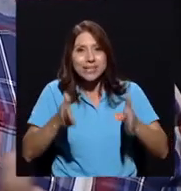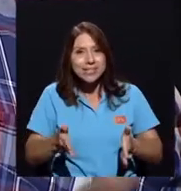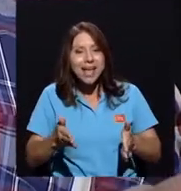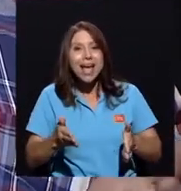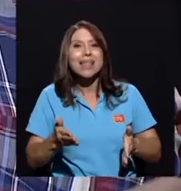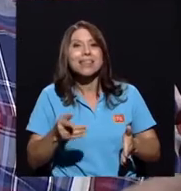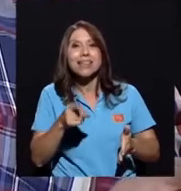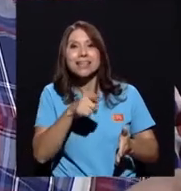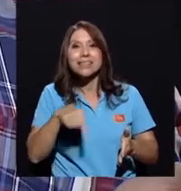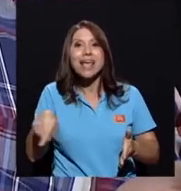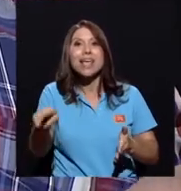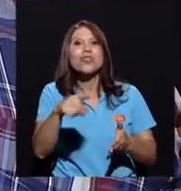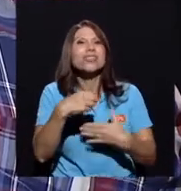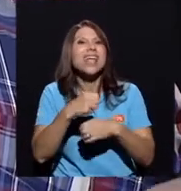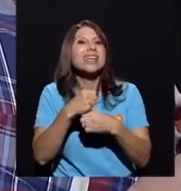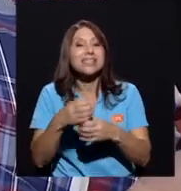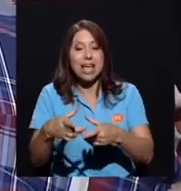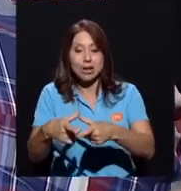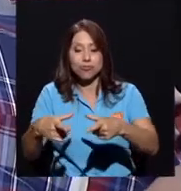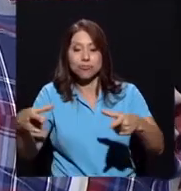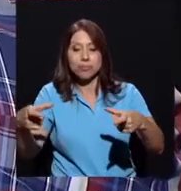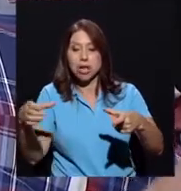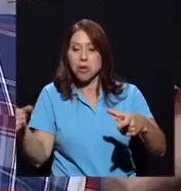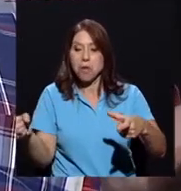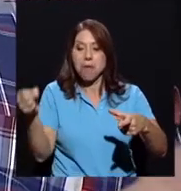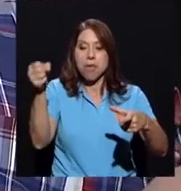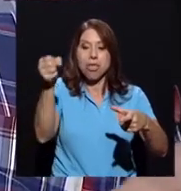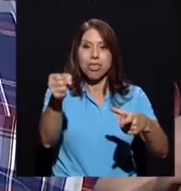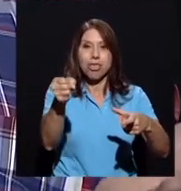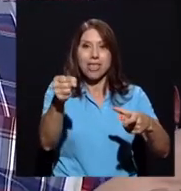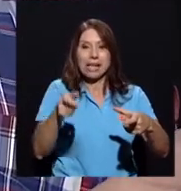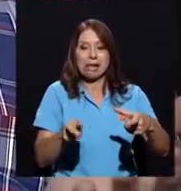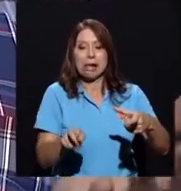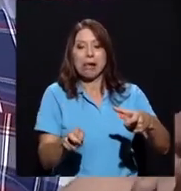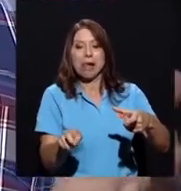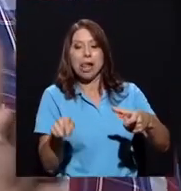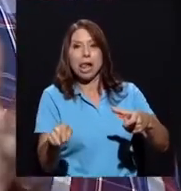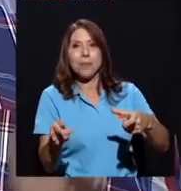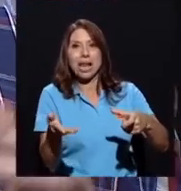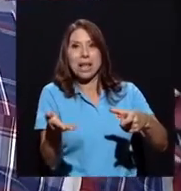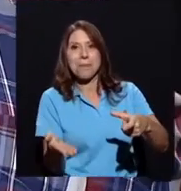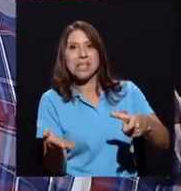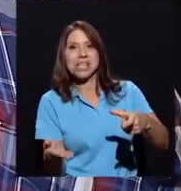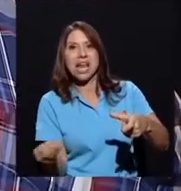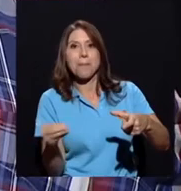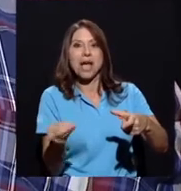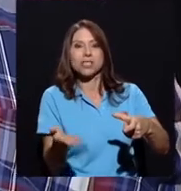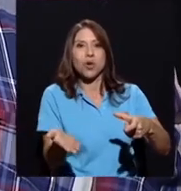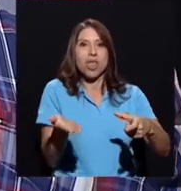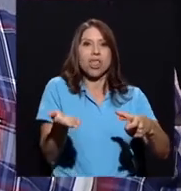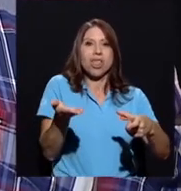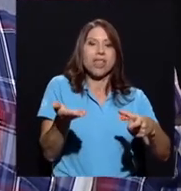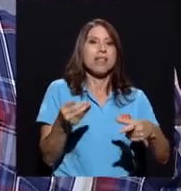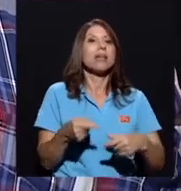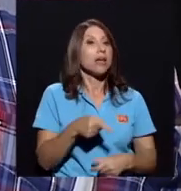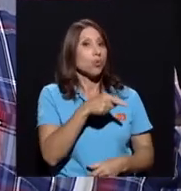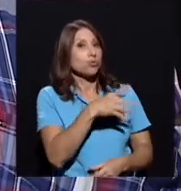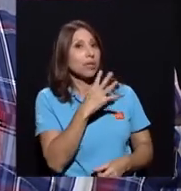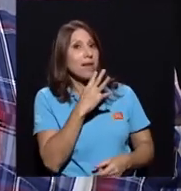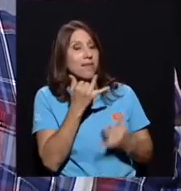alteraban las romanas para que la plata pesará más o pesará menos entonces si ahora habla de que es el régimen